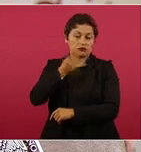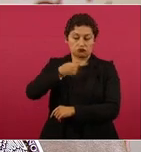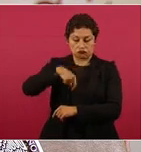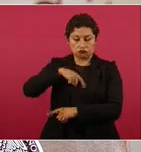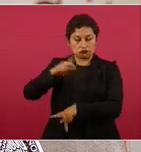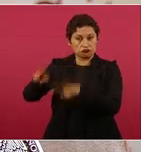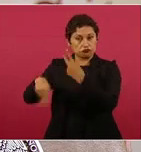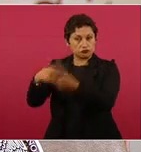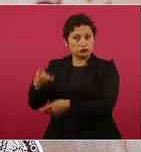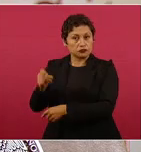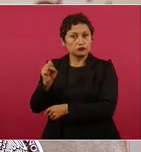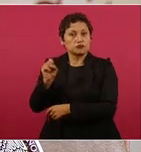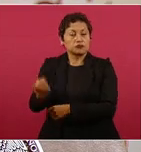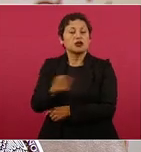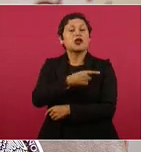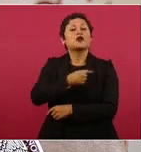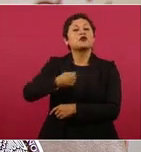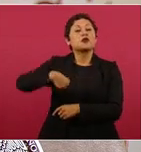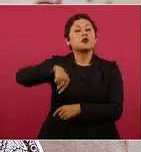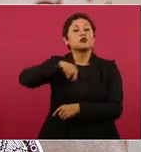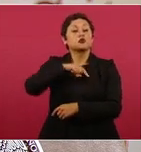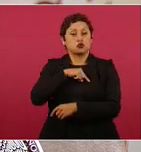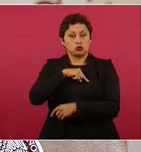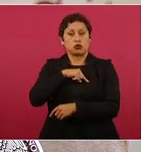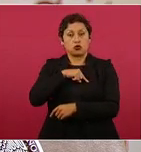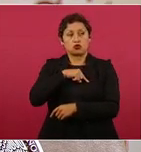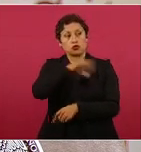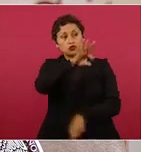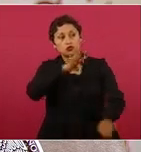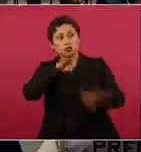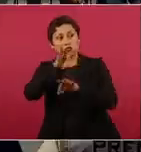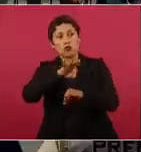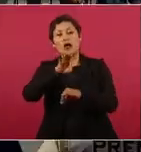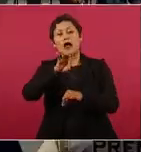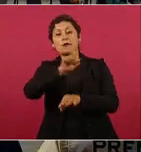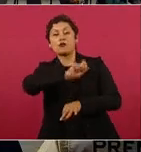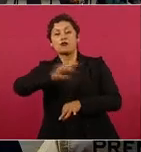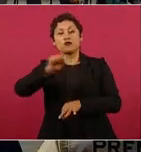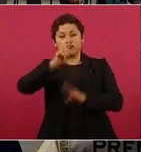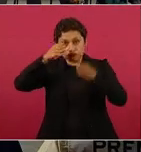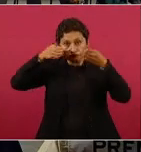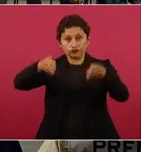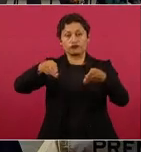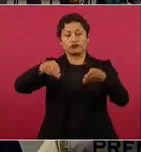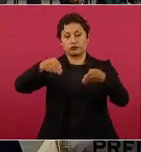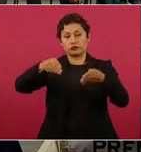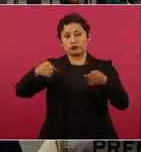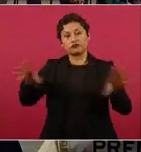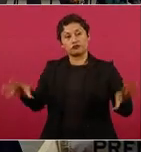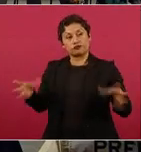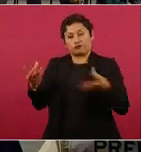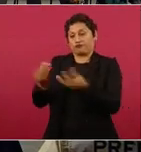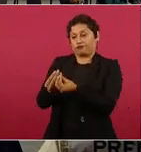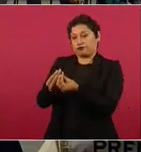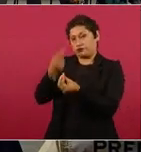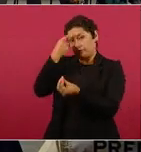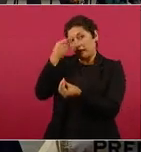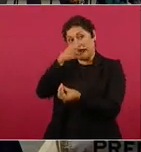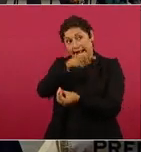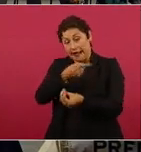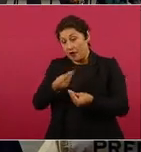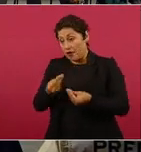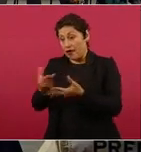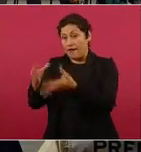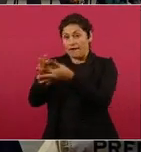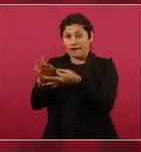Diputados y estaremos trabajando con nuestros expertos técnicos precisamente en esa mesa para comentar a detalle